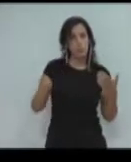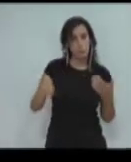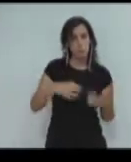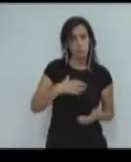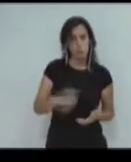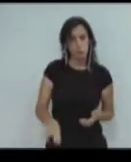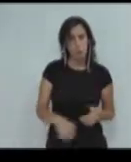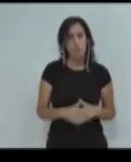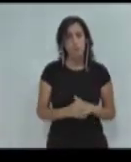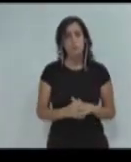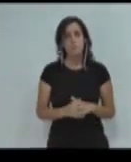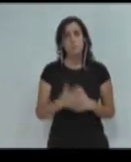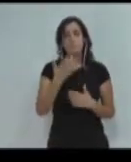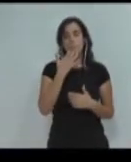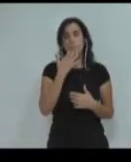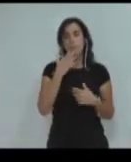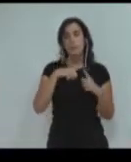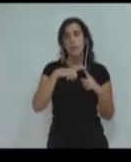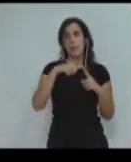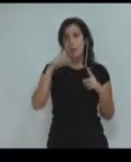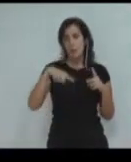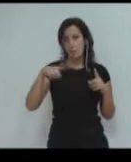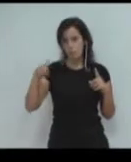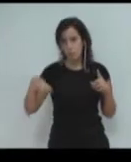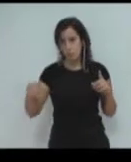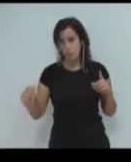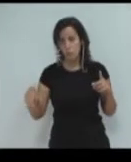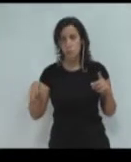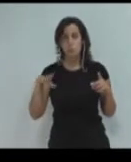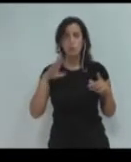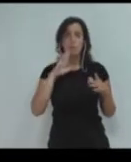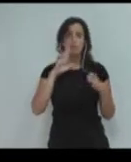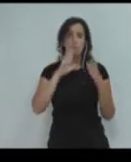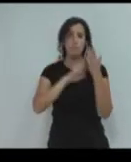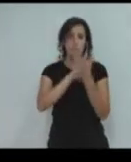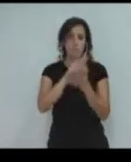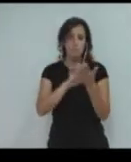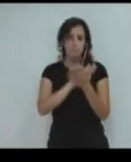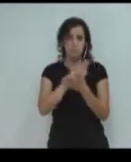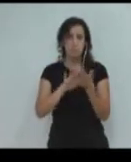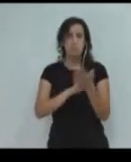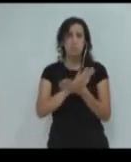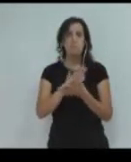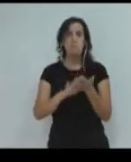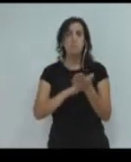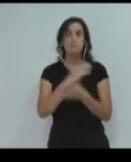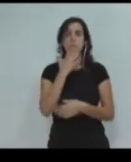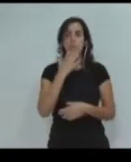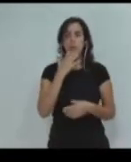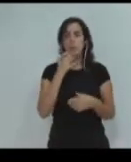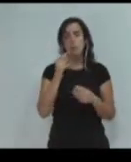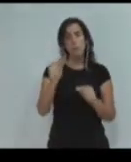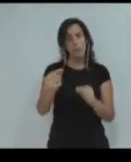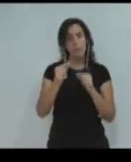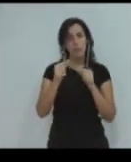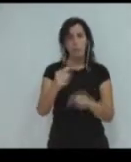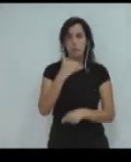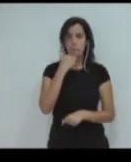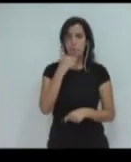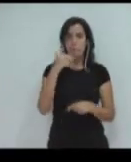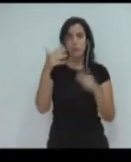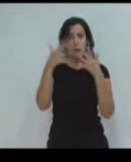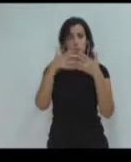Si incorporas gráficos, se comentaba si ahí hubo un cierto debate si incorporar